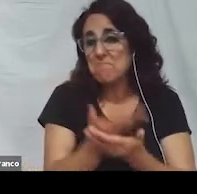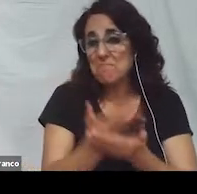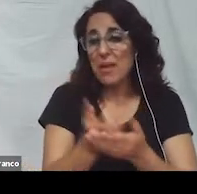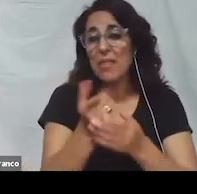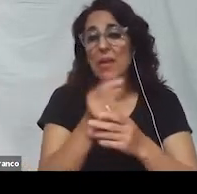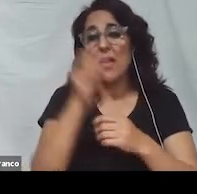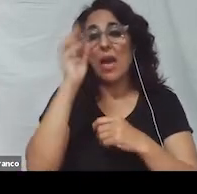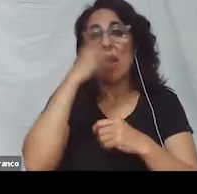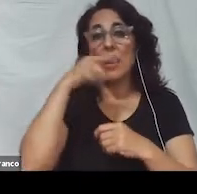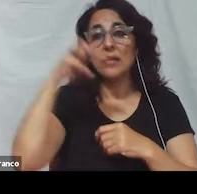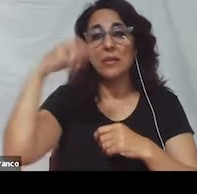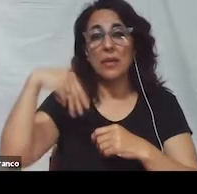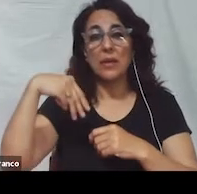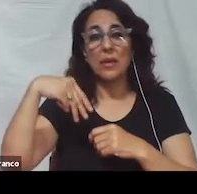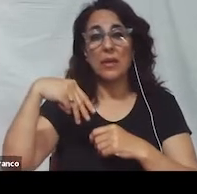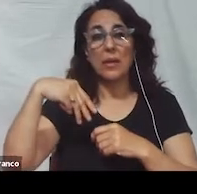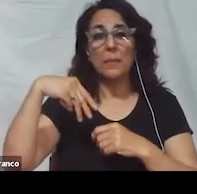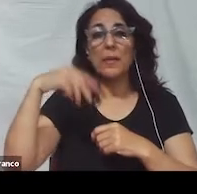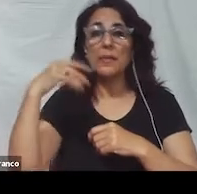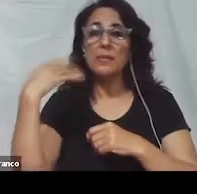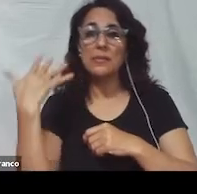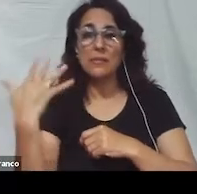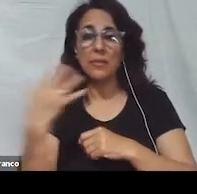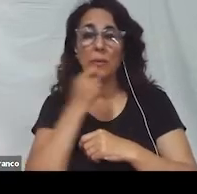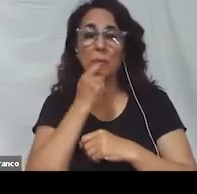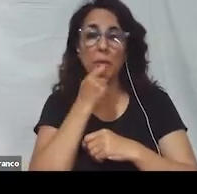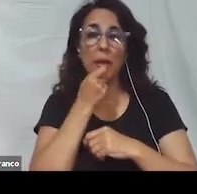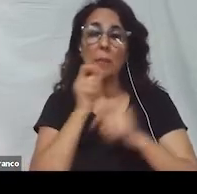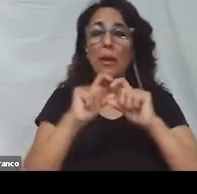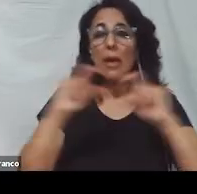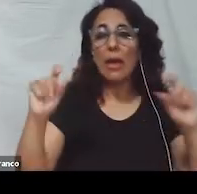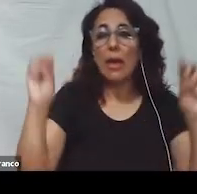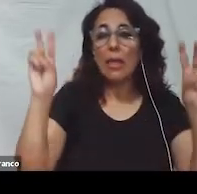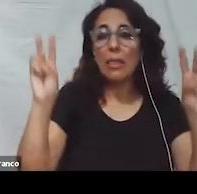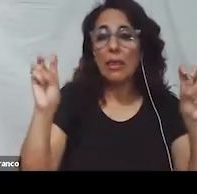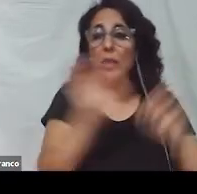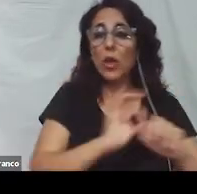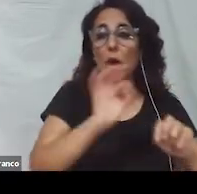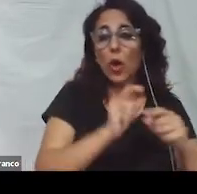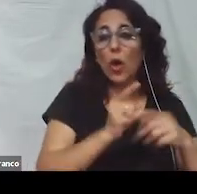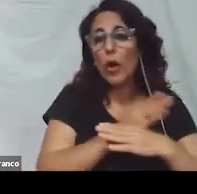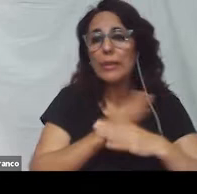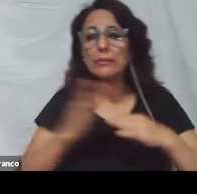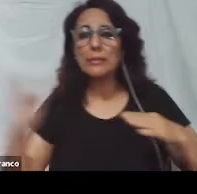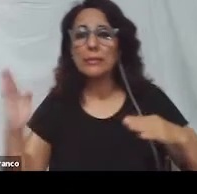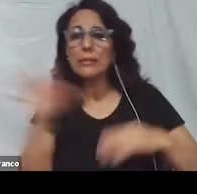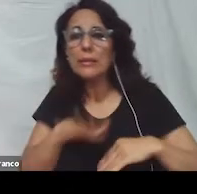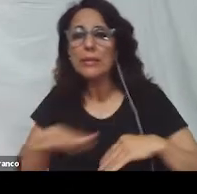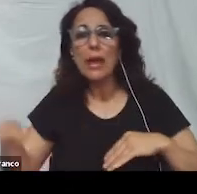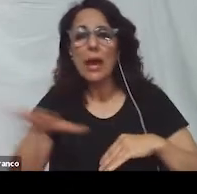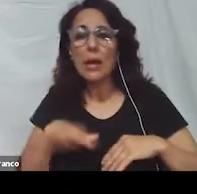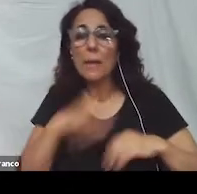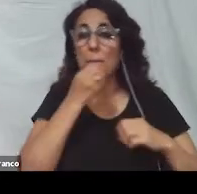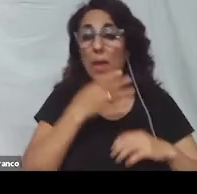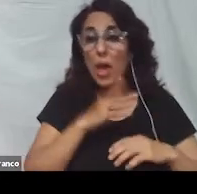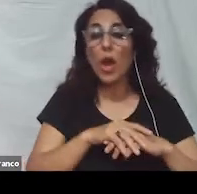estándar HTML5. Cuando tengan ese tipo de dudas, de si va la etiqueta normal o la extendida de área, traten